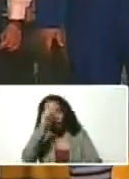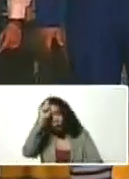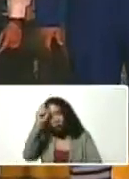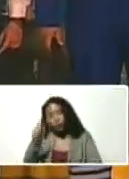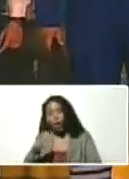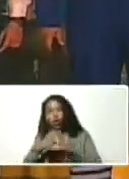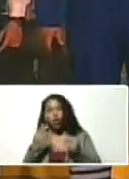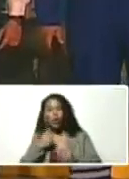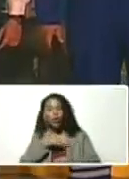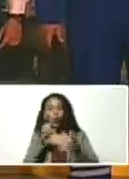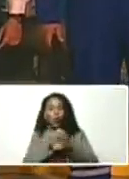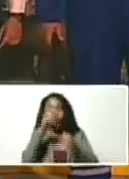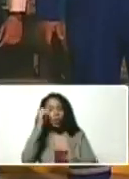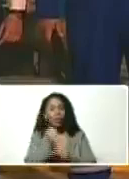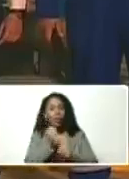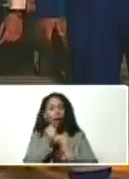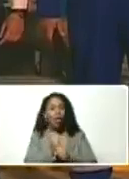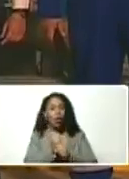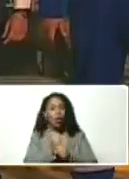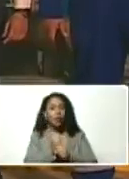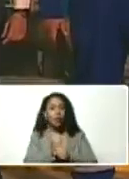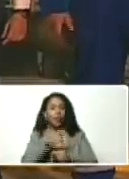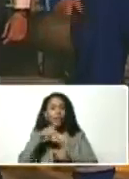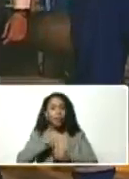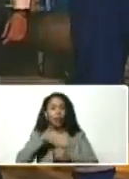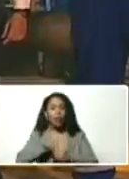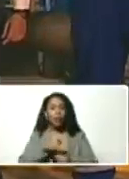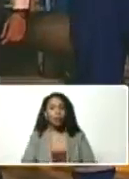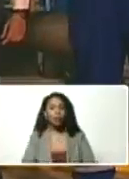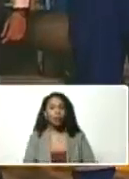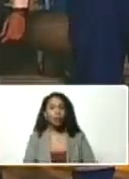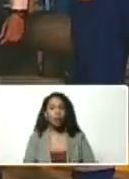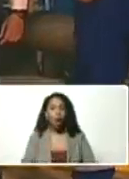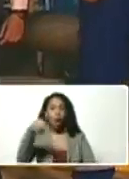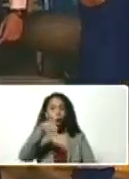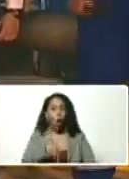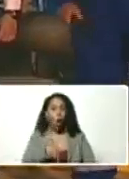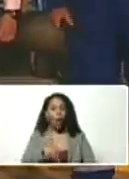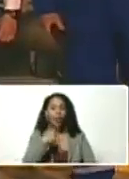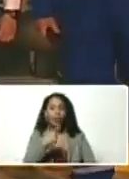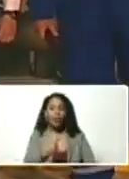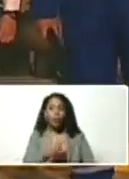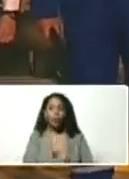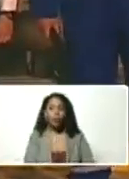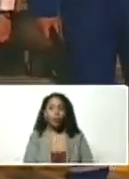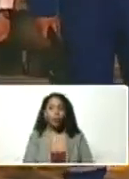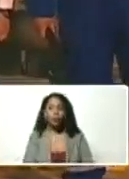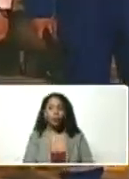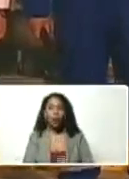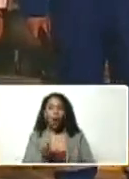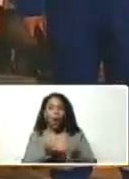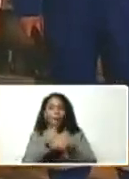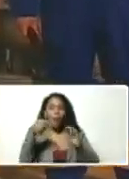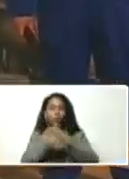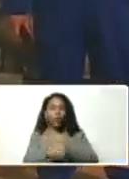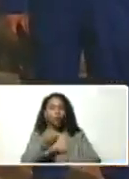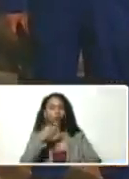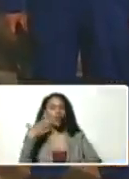toda nuestra clase trabajadora de Pequivén. Hoy lo decimos con profundo orgullo.